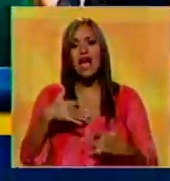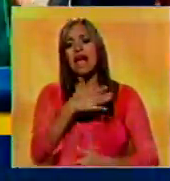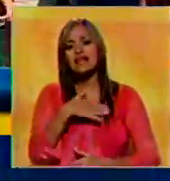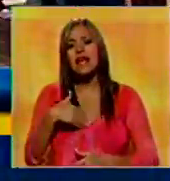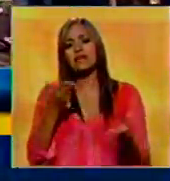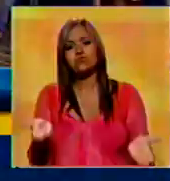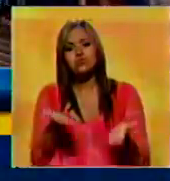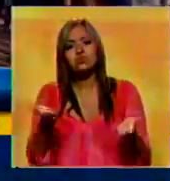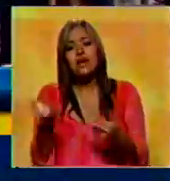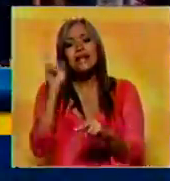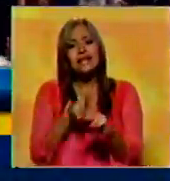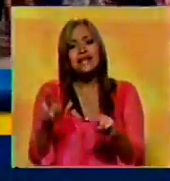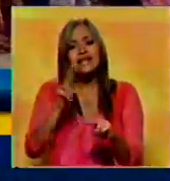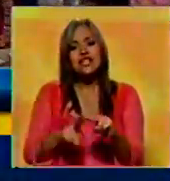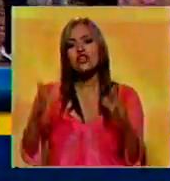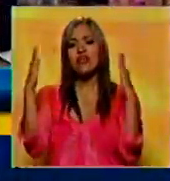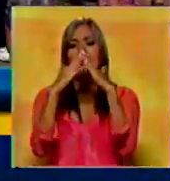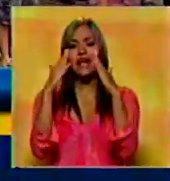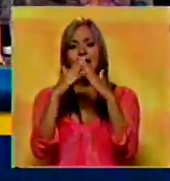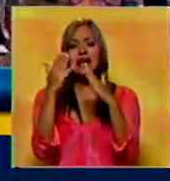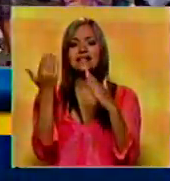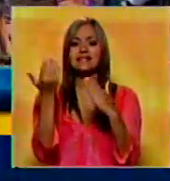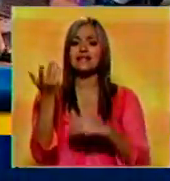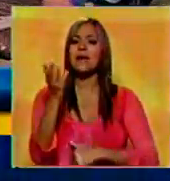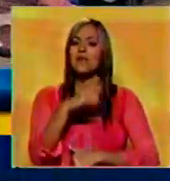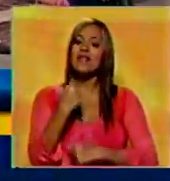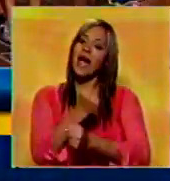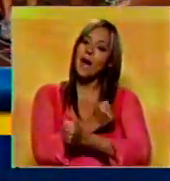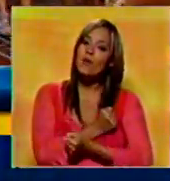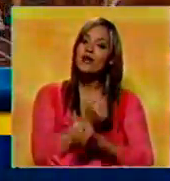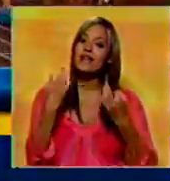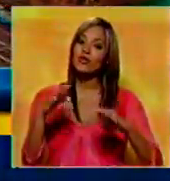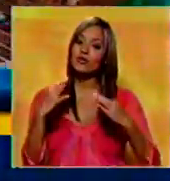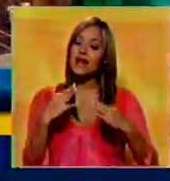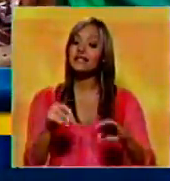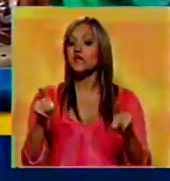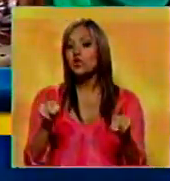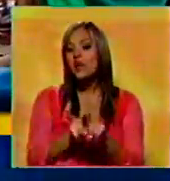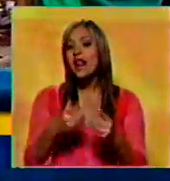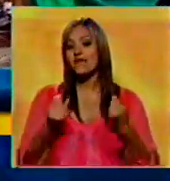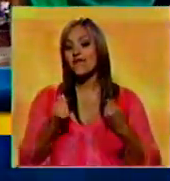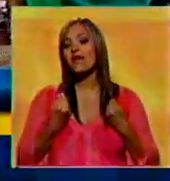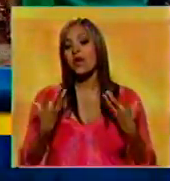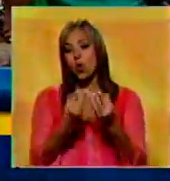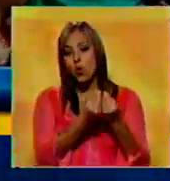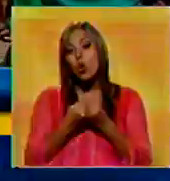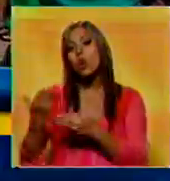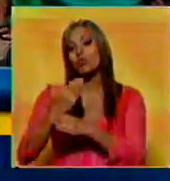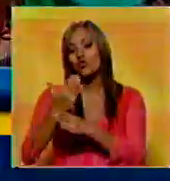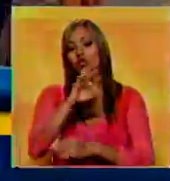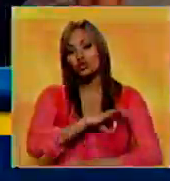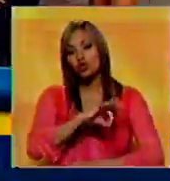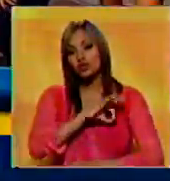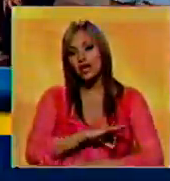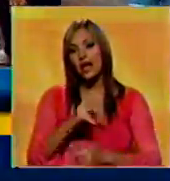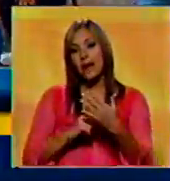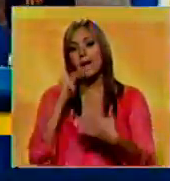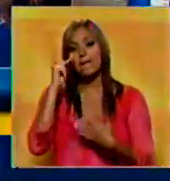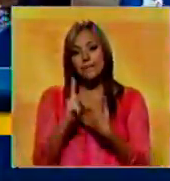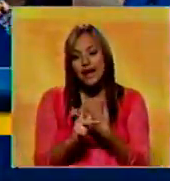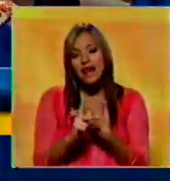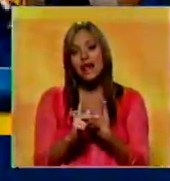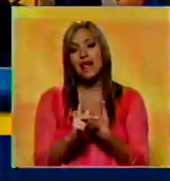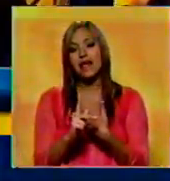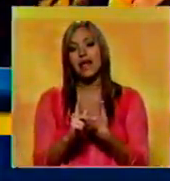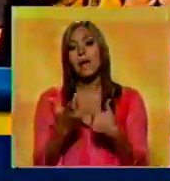incentivar entre los más pequeños de la casa el amor por la naturaleza así como la convivencia social a través de planes que a